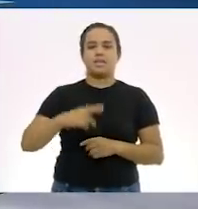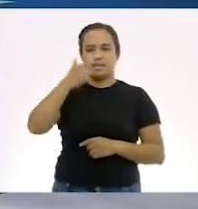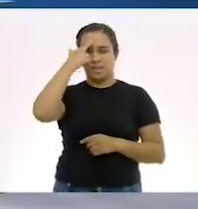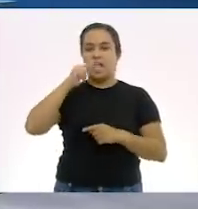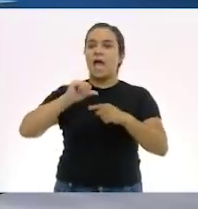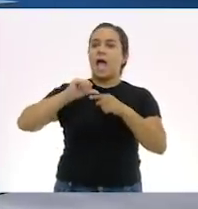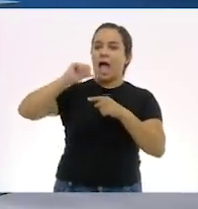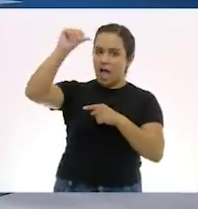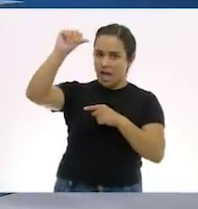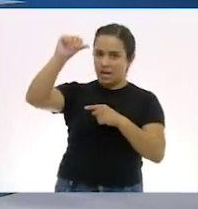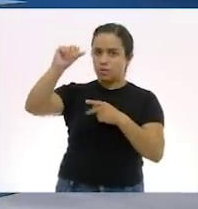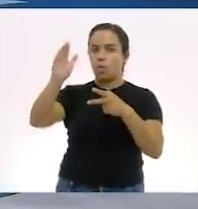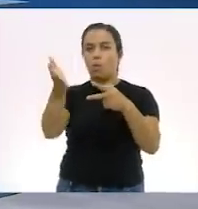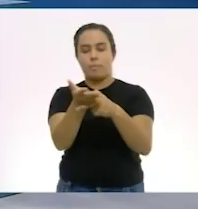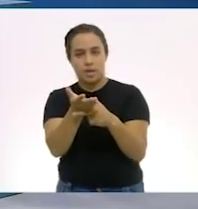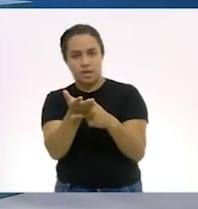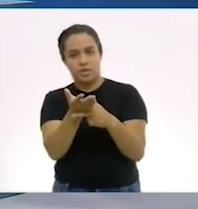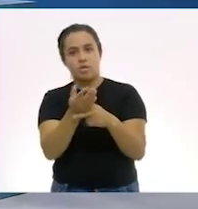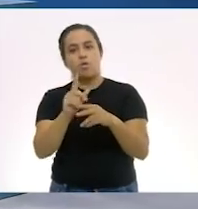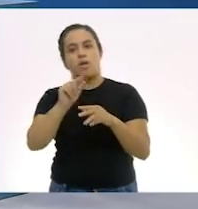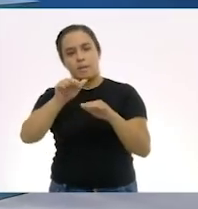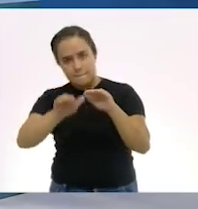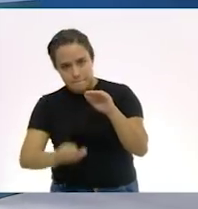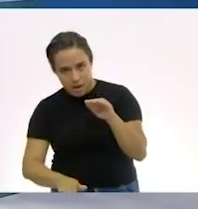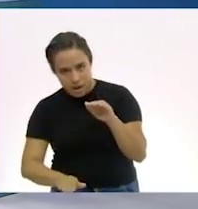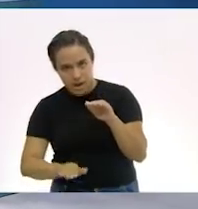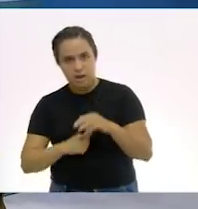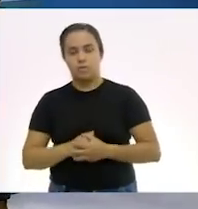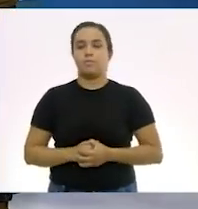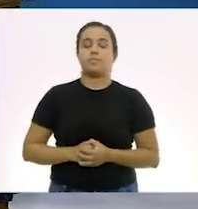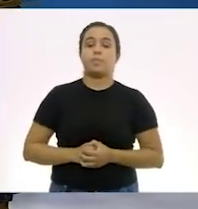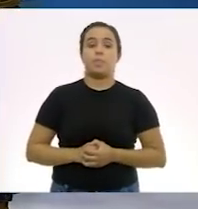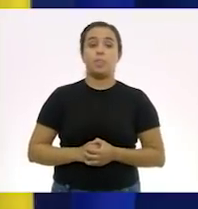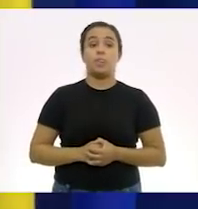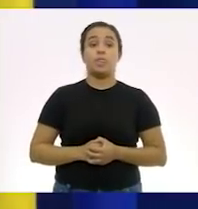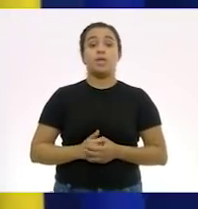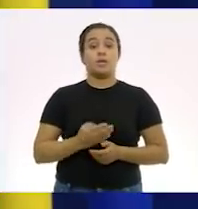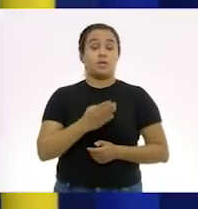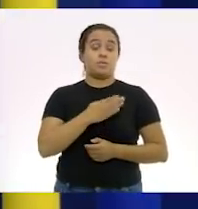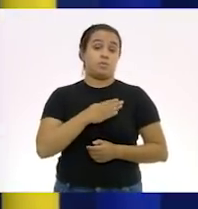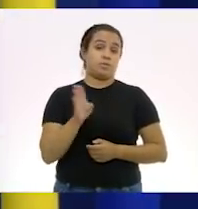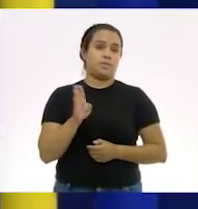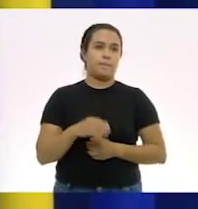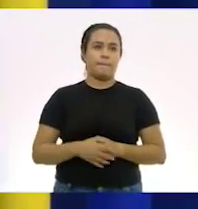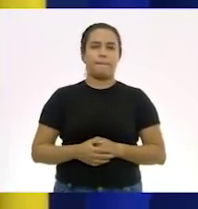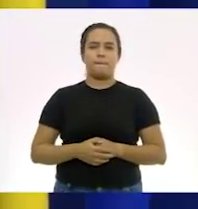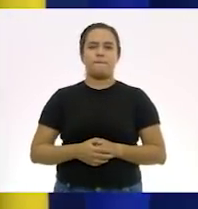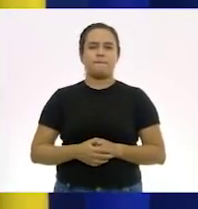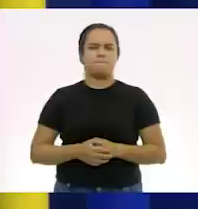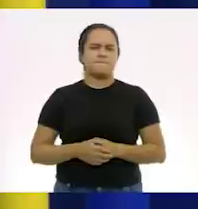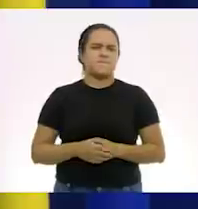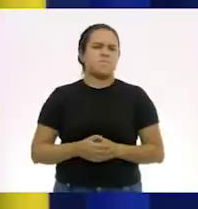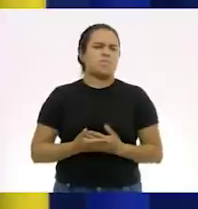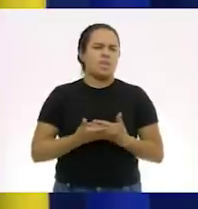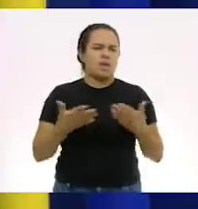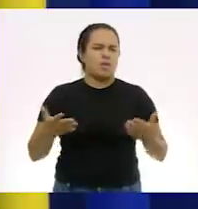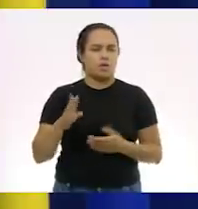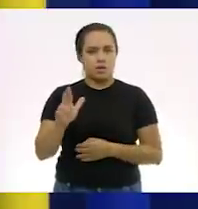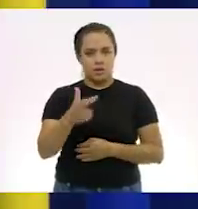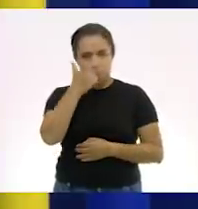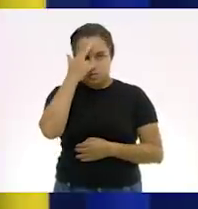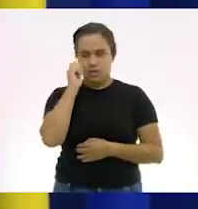y pecho... Uy, esto es lo más difícil. Un poco manchados. Pecho tierra, así. Y tendríamos que desplazarnos